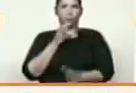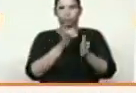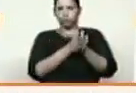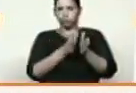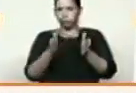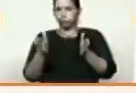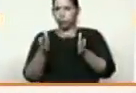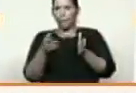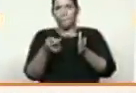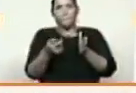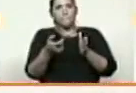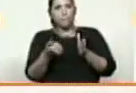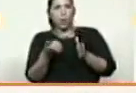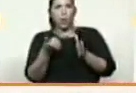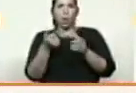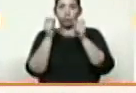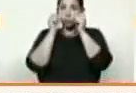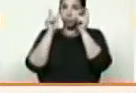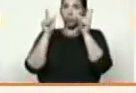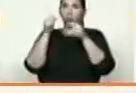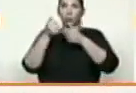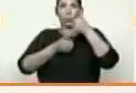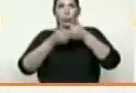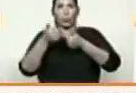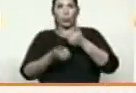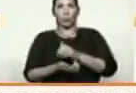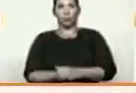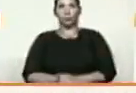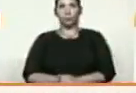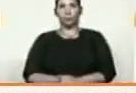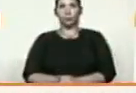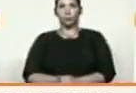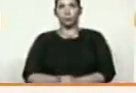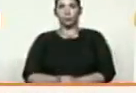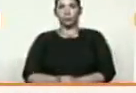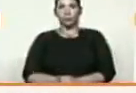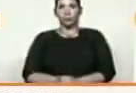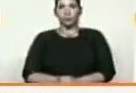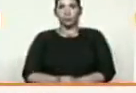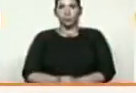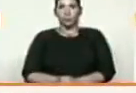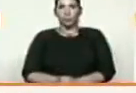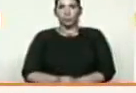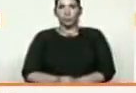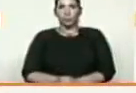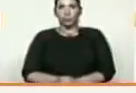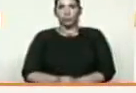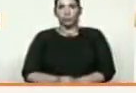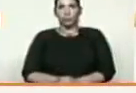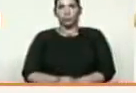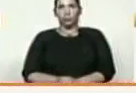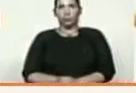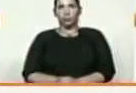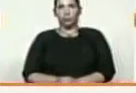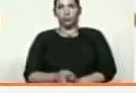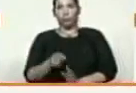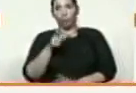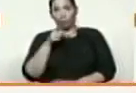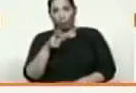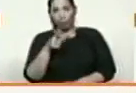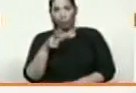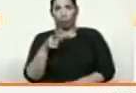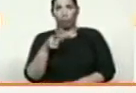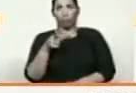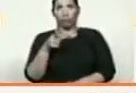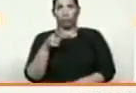su redacción, 5 meses exactamente, y ella es producto de cada uno